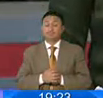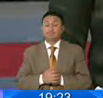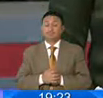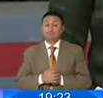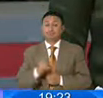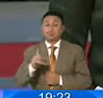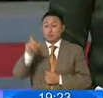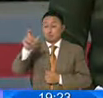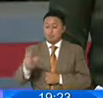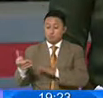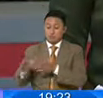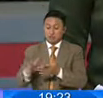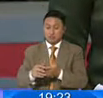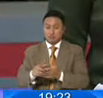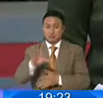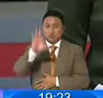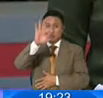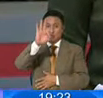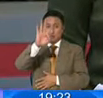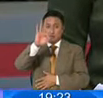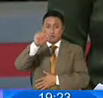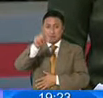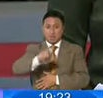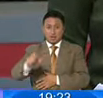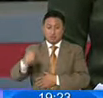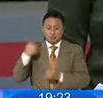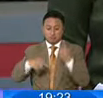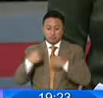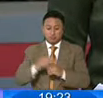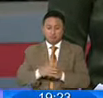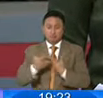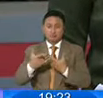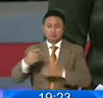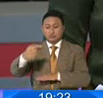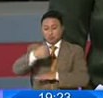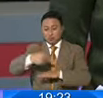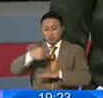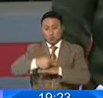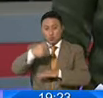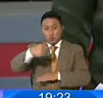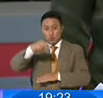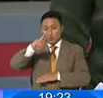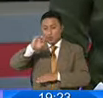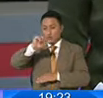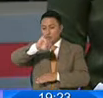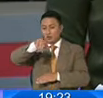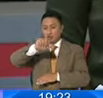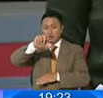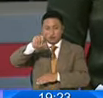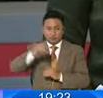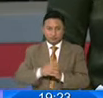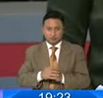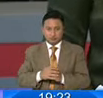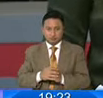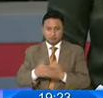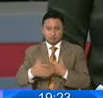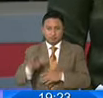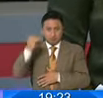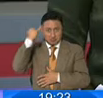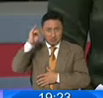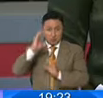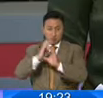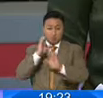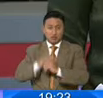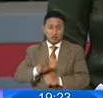Un muerto y 9 heridos es el saldo de un accidente de tránsito en el sector de Guajaló, sur de Quito. La primera hipótesis sugiere que la pérdida de frenos fue